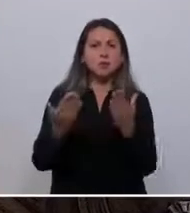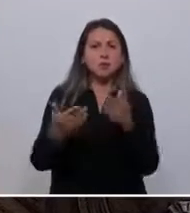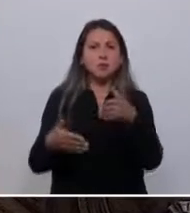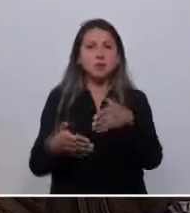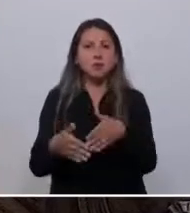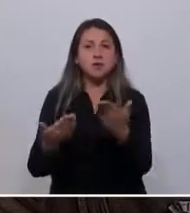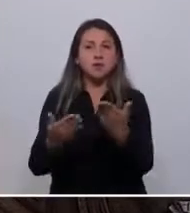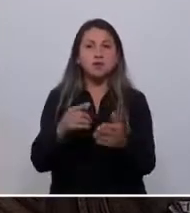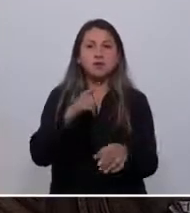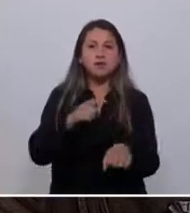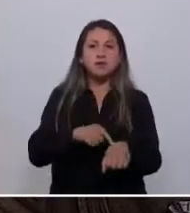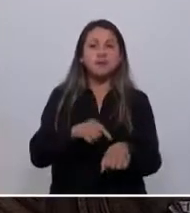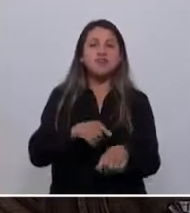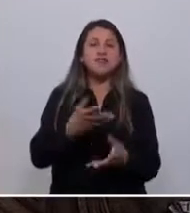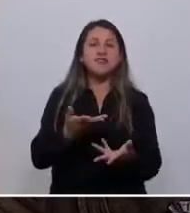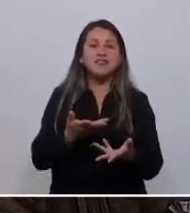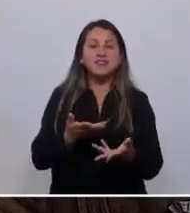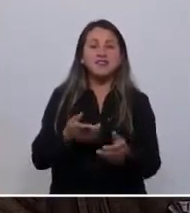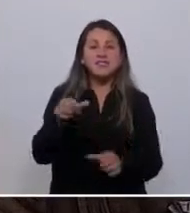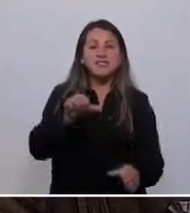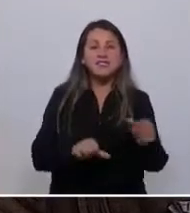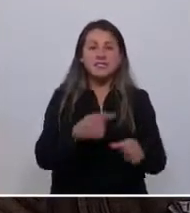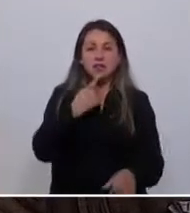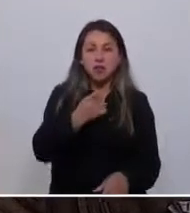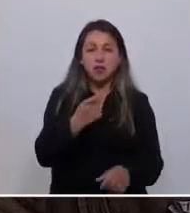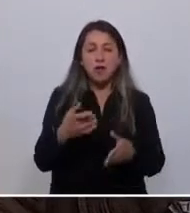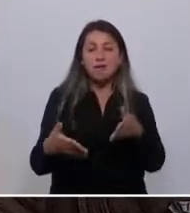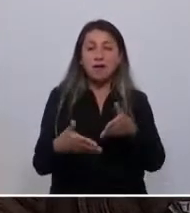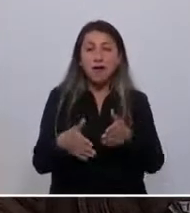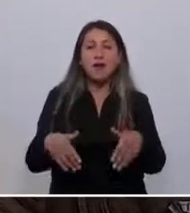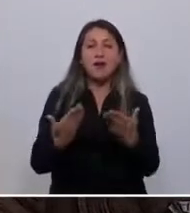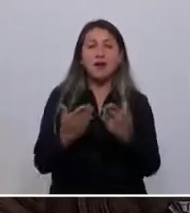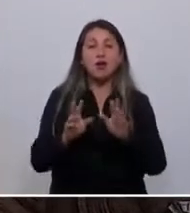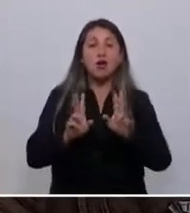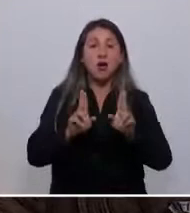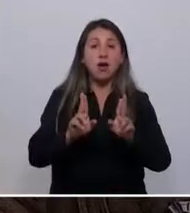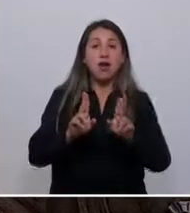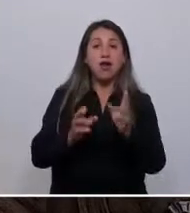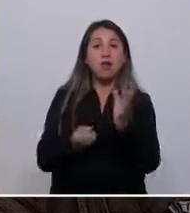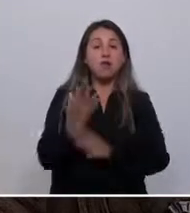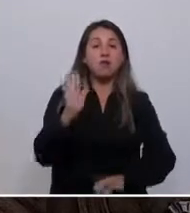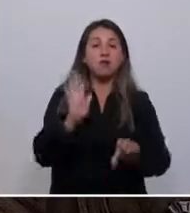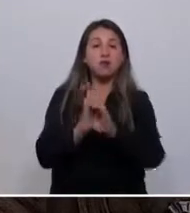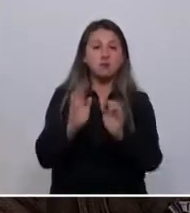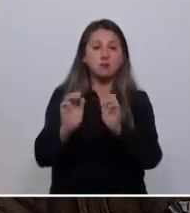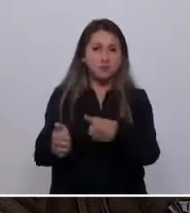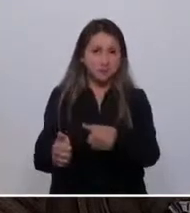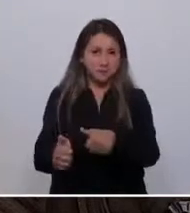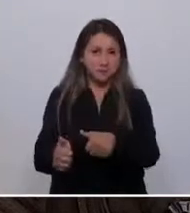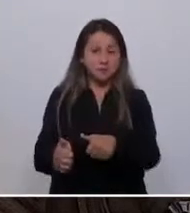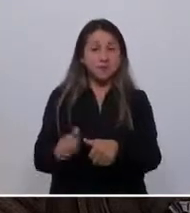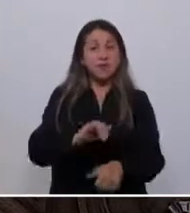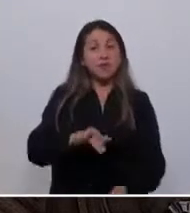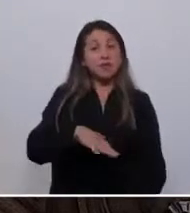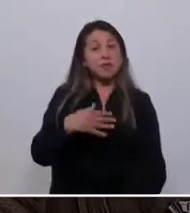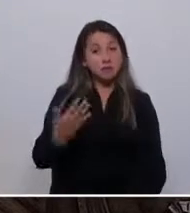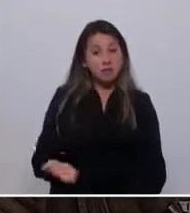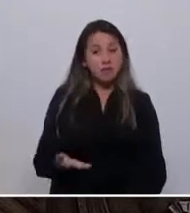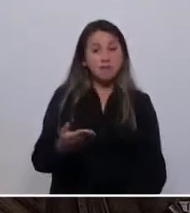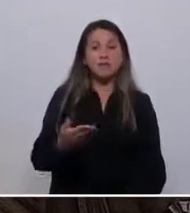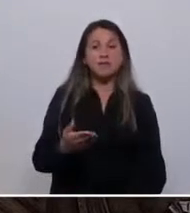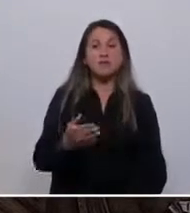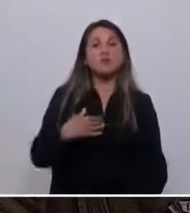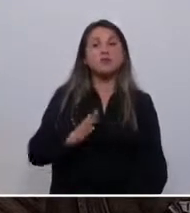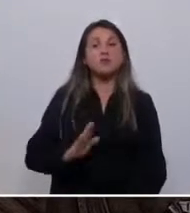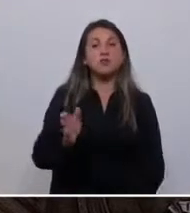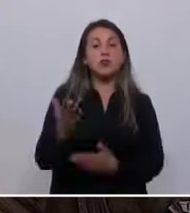llamadas ciencias duras, barreras que esperamos derribar en nuestra nueva Constitución. Posteriormente, en vez de continuar mi